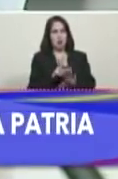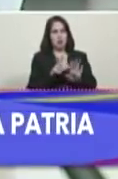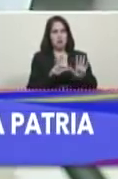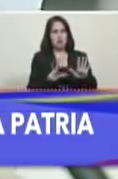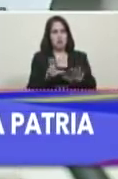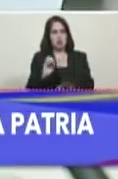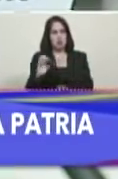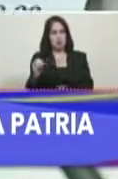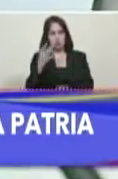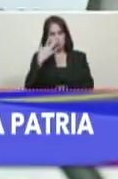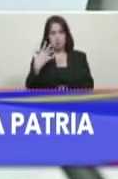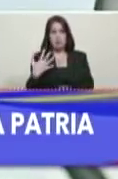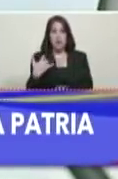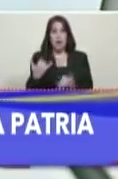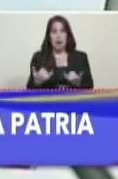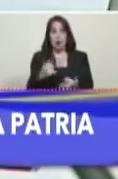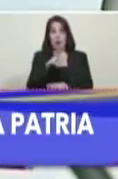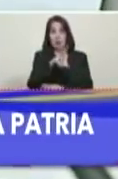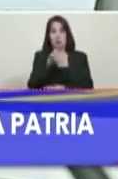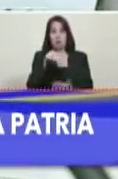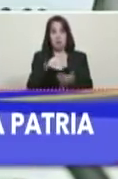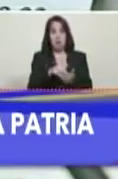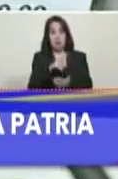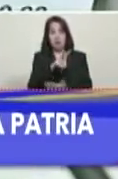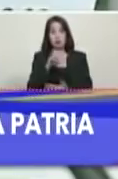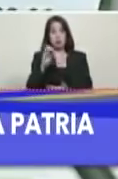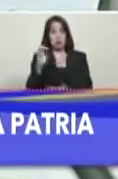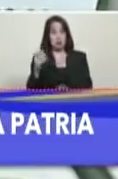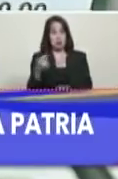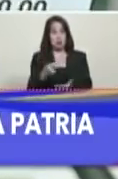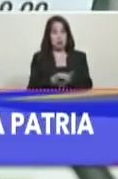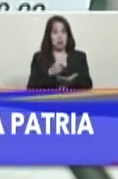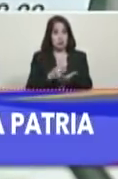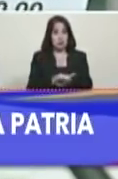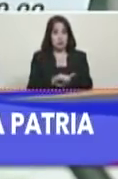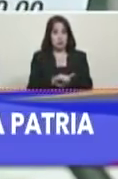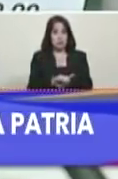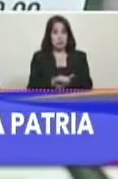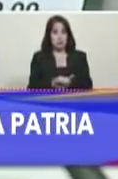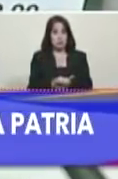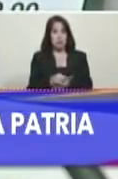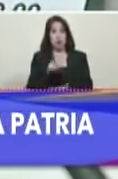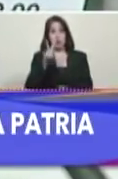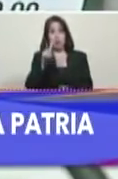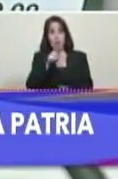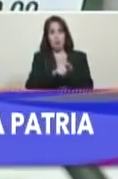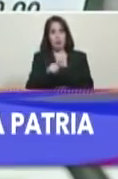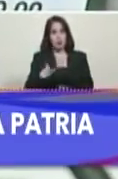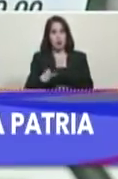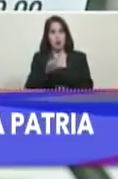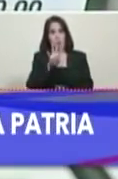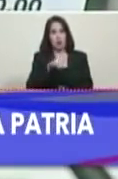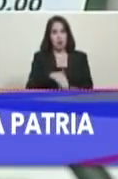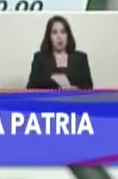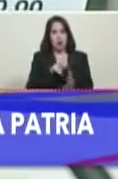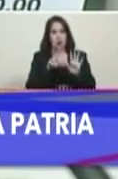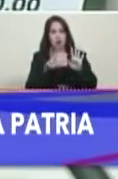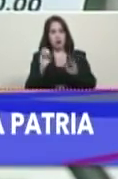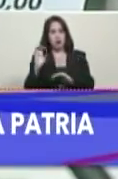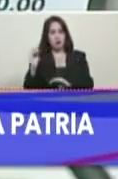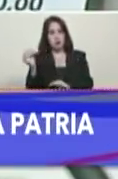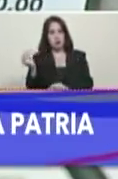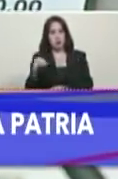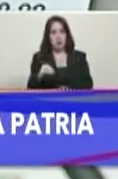800 bolívares a 3.200 bolívares. El hogar con dos miembros a 4.800